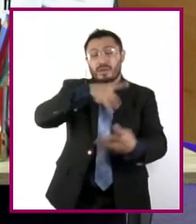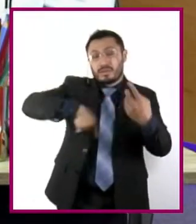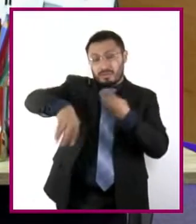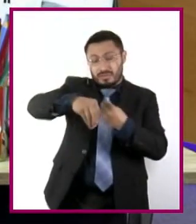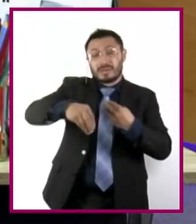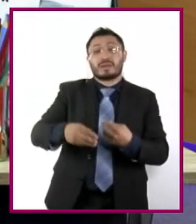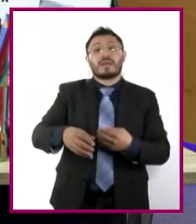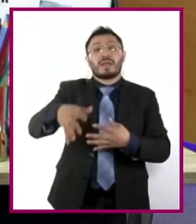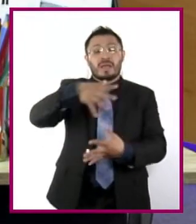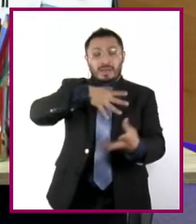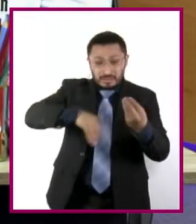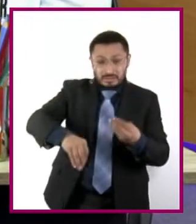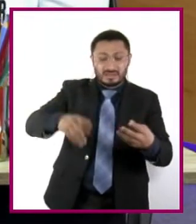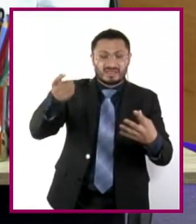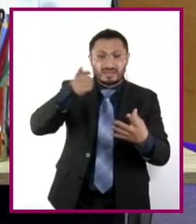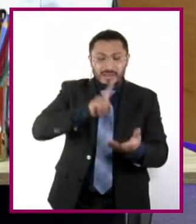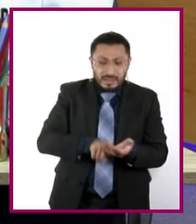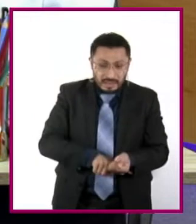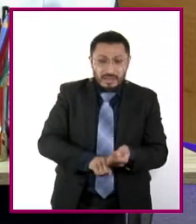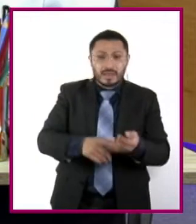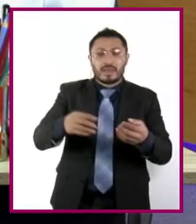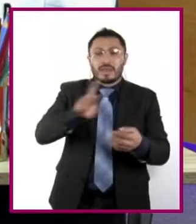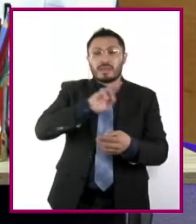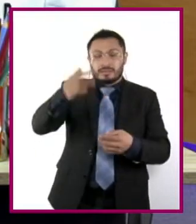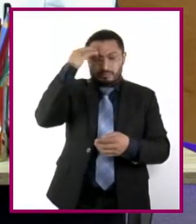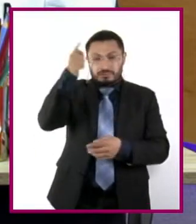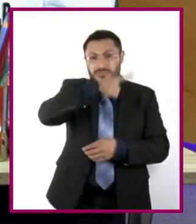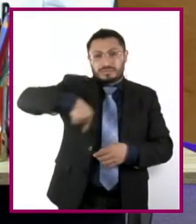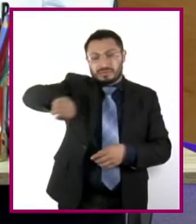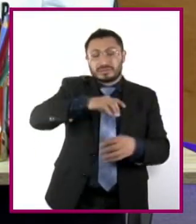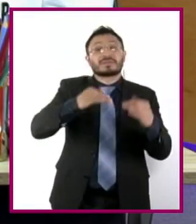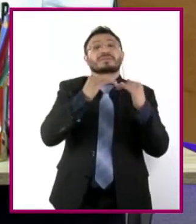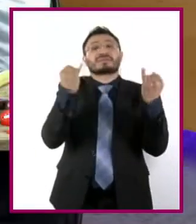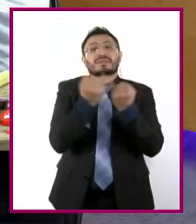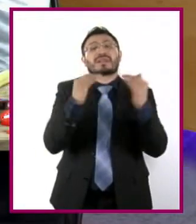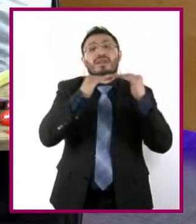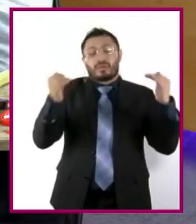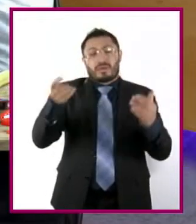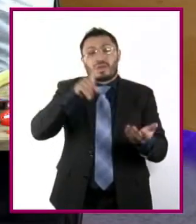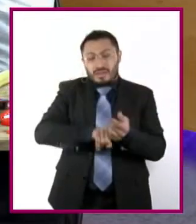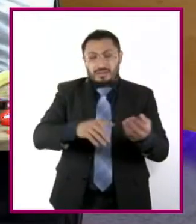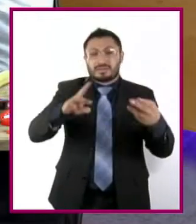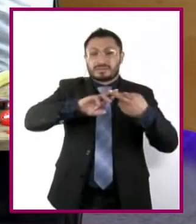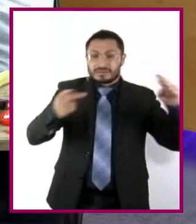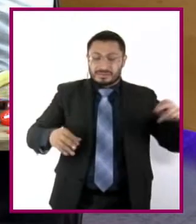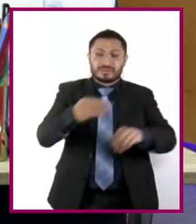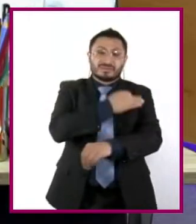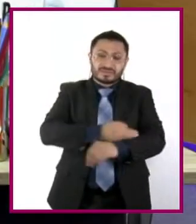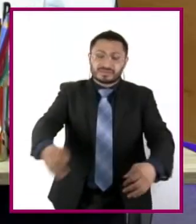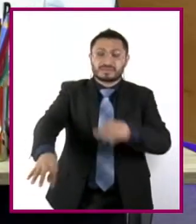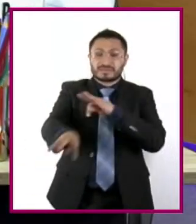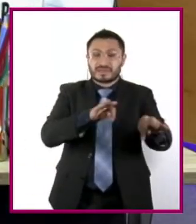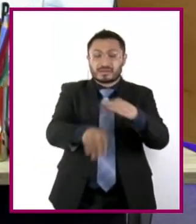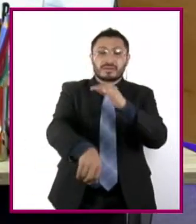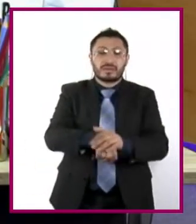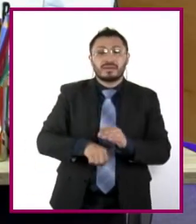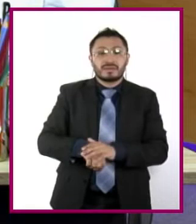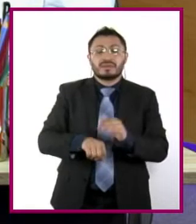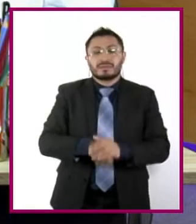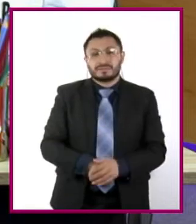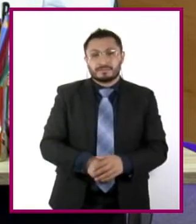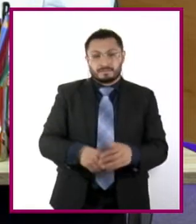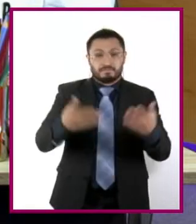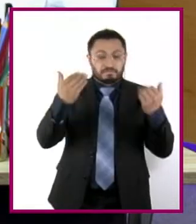empatía nace de reconocer al otro como igual y está presente en todas nuestras relaciones, familia, trabajo y amigos. Su ausencia